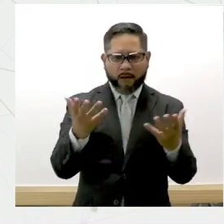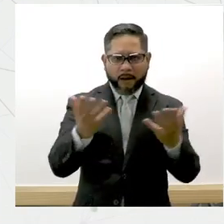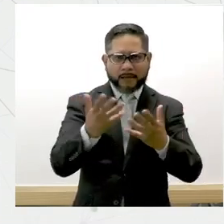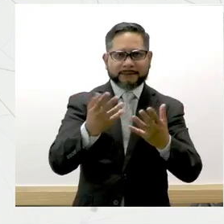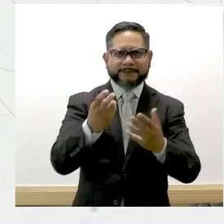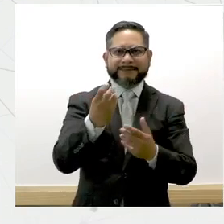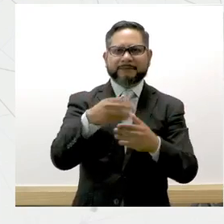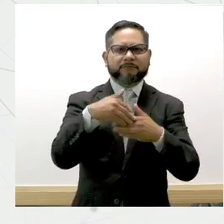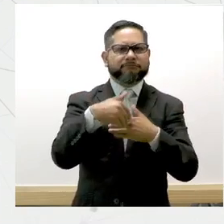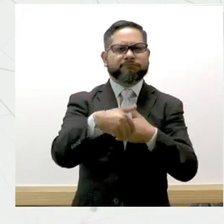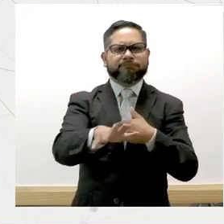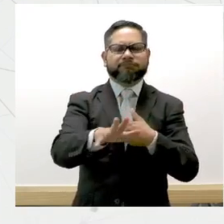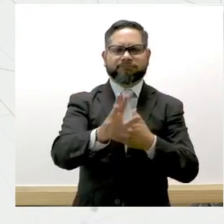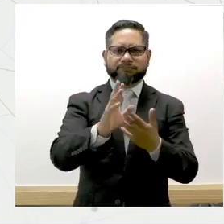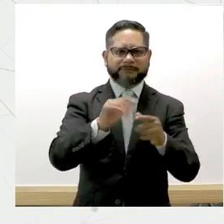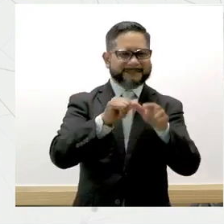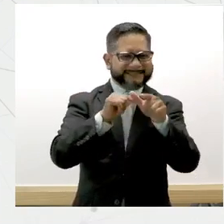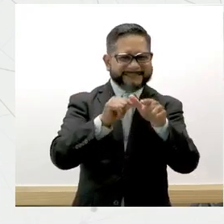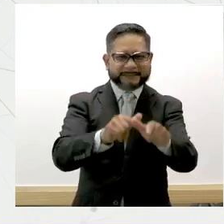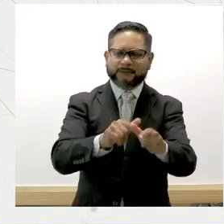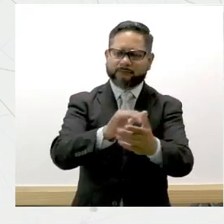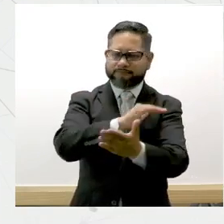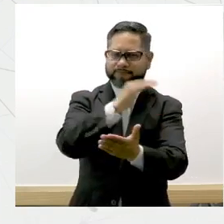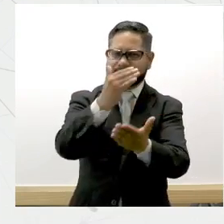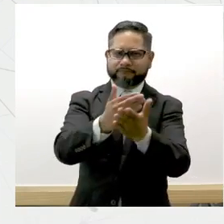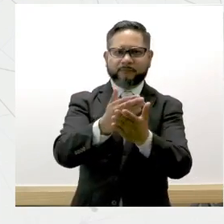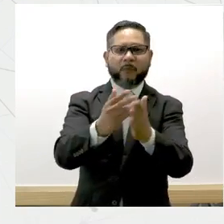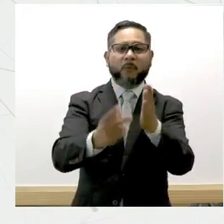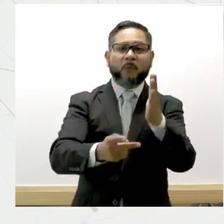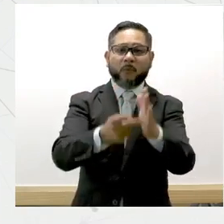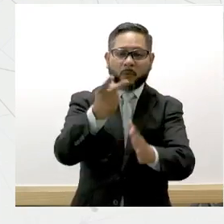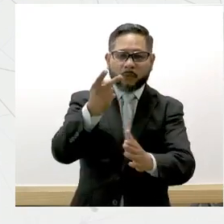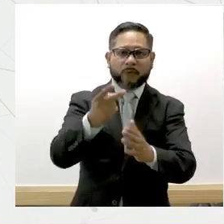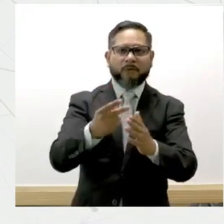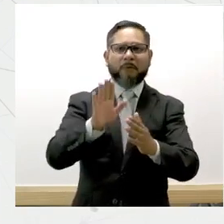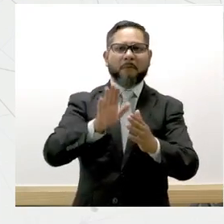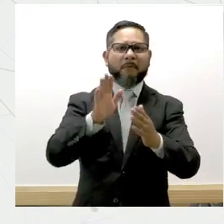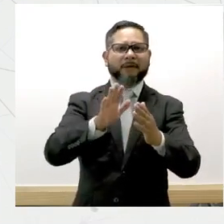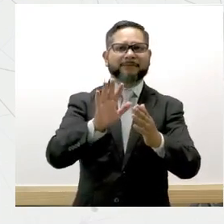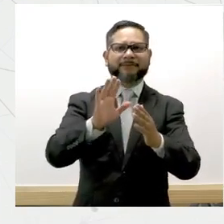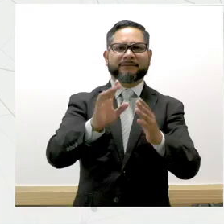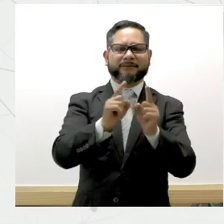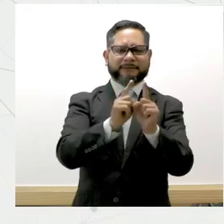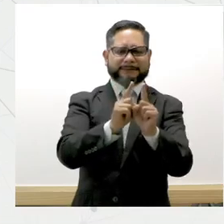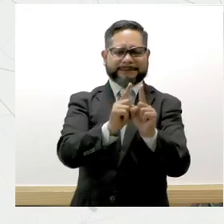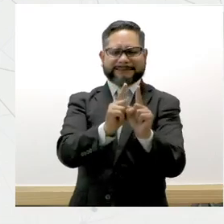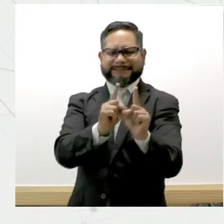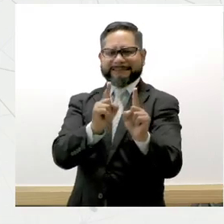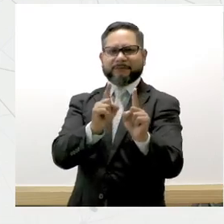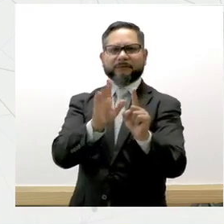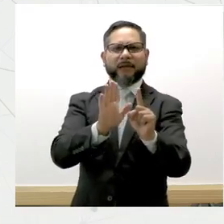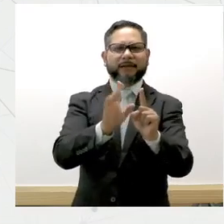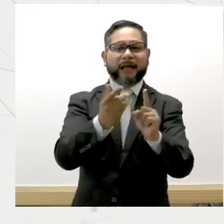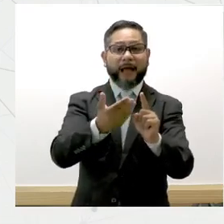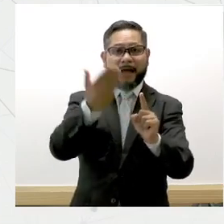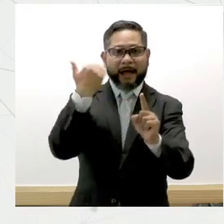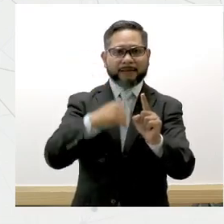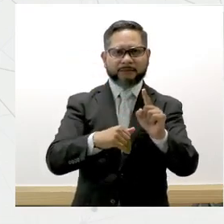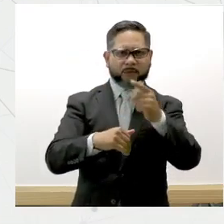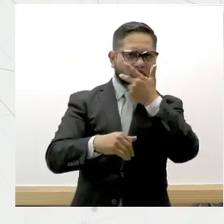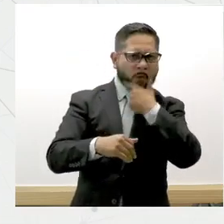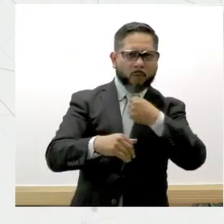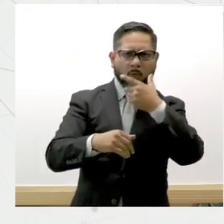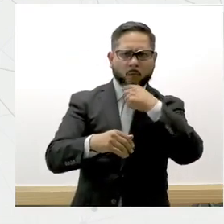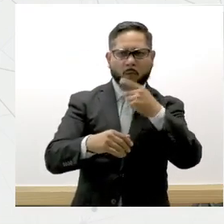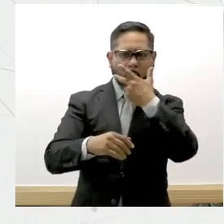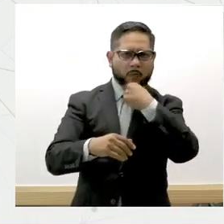o, peor todavía, nos lleve de nuevo a agrandar una brecha que estábamos intentando cerrar. No voy a decir cerrando, porque si